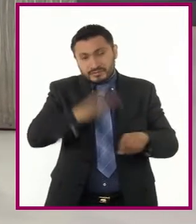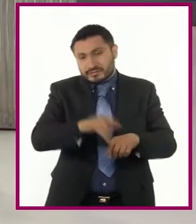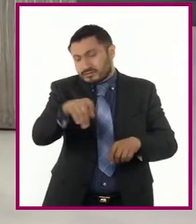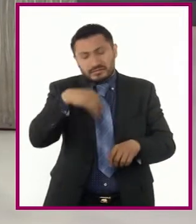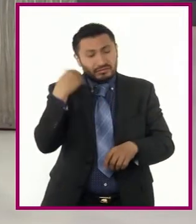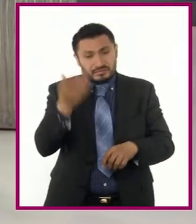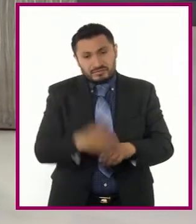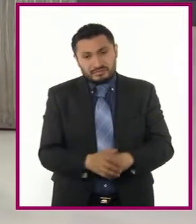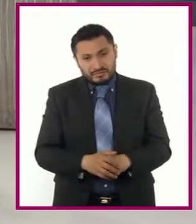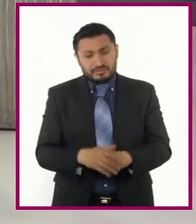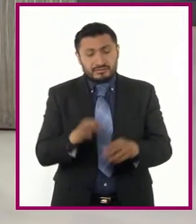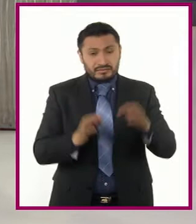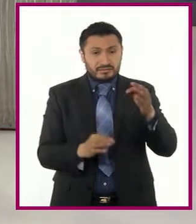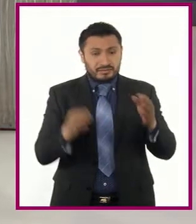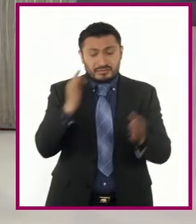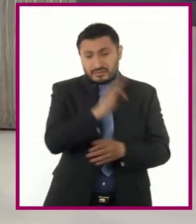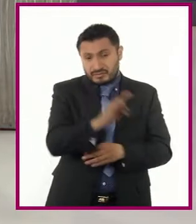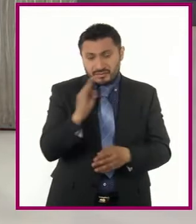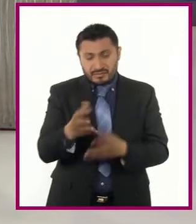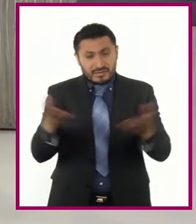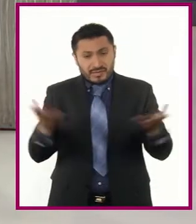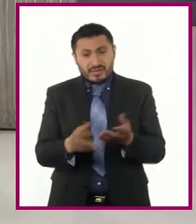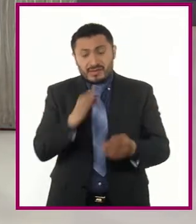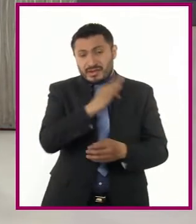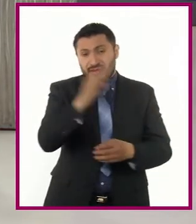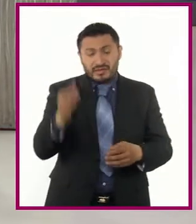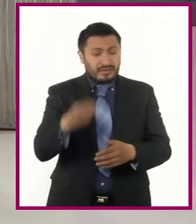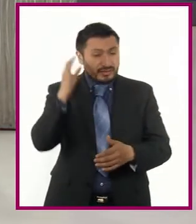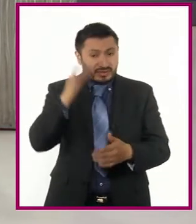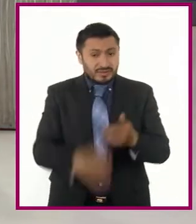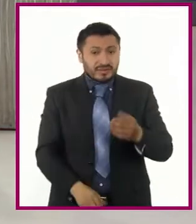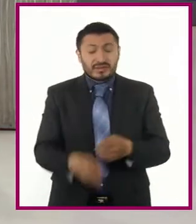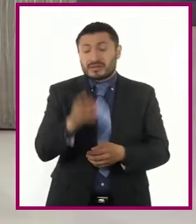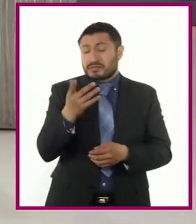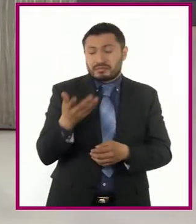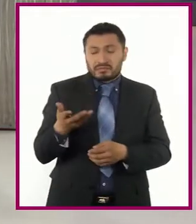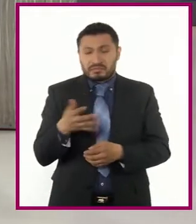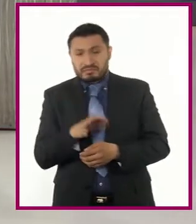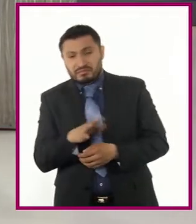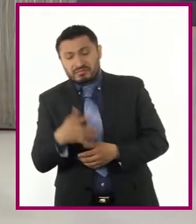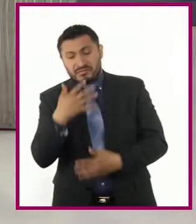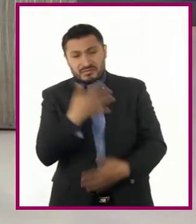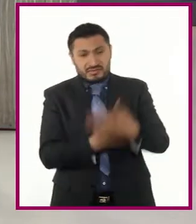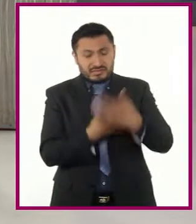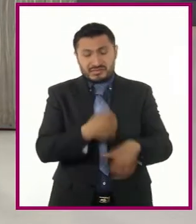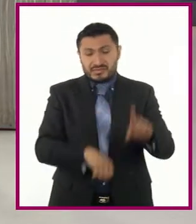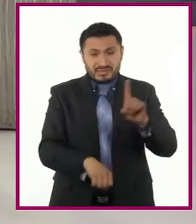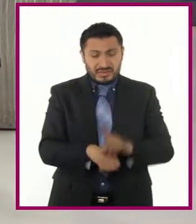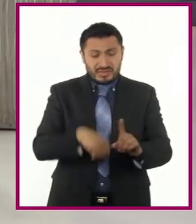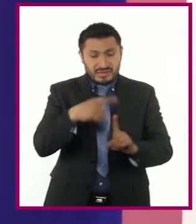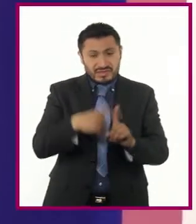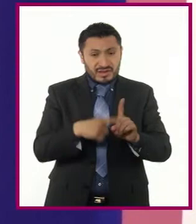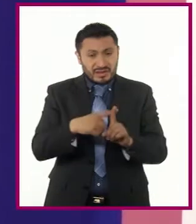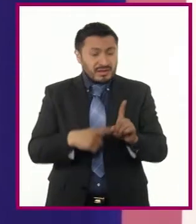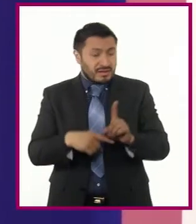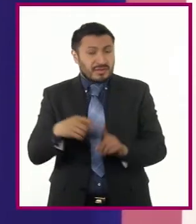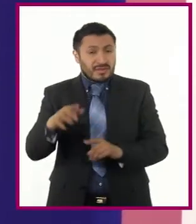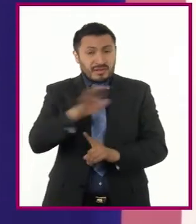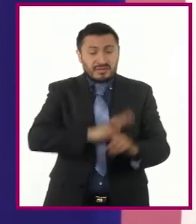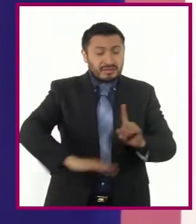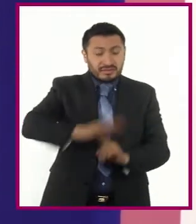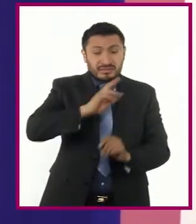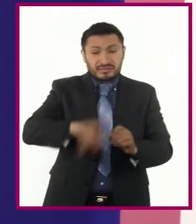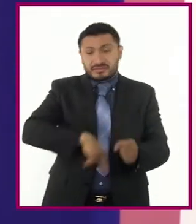agrade, la fecha de elaboración y la fecha de caducidad, que es de aproximadamente 15 días a temperatura ambiente.